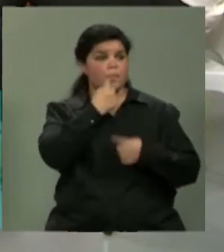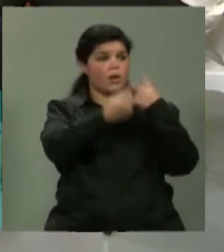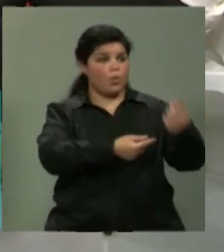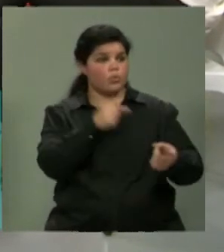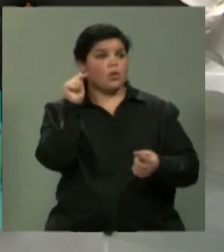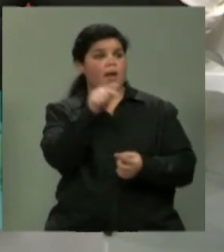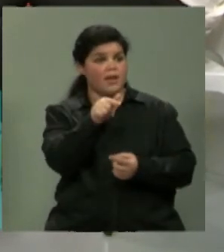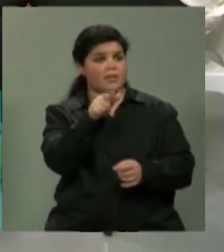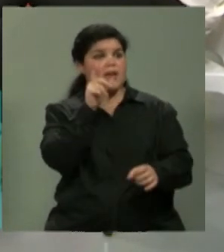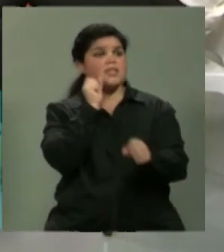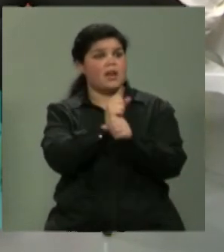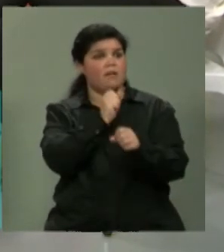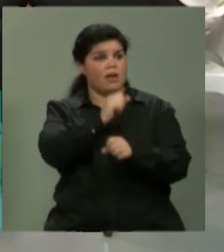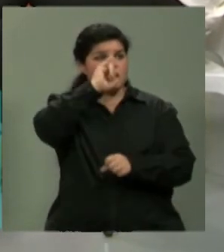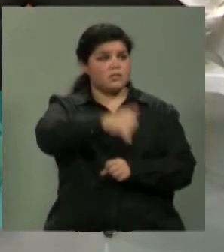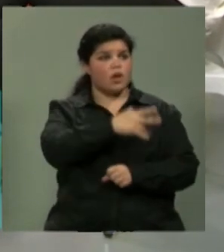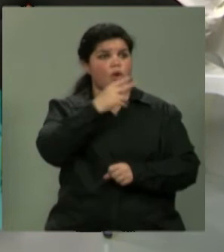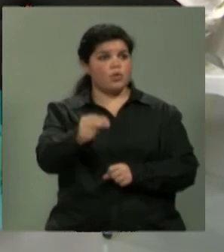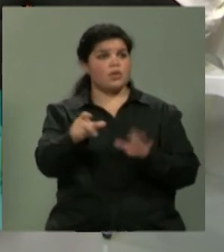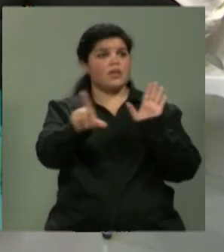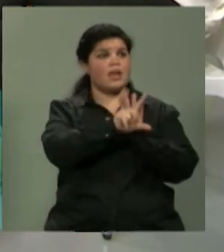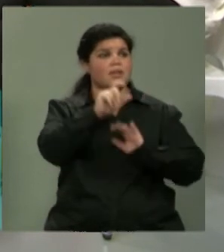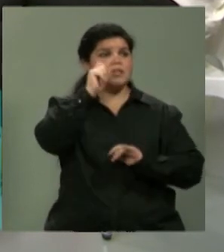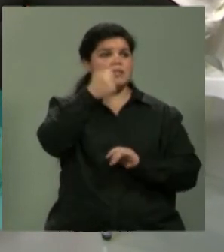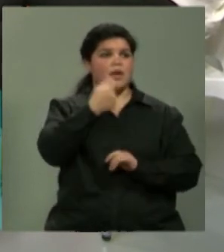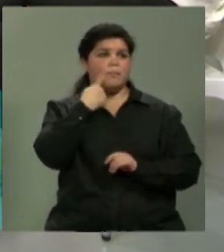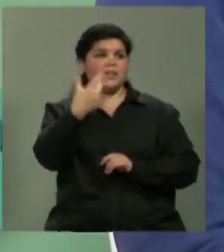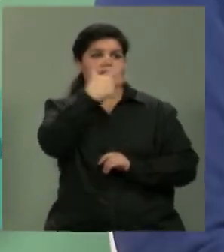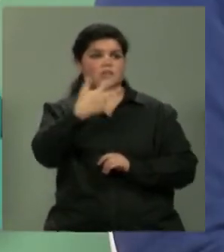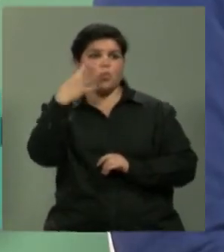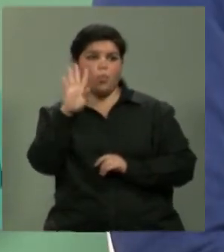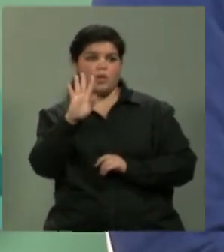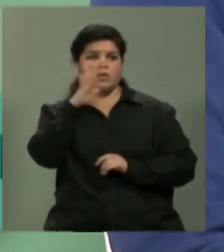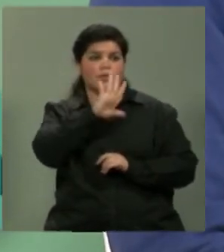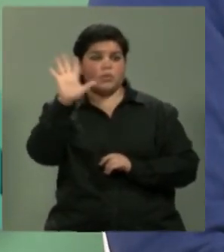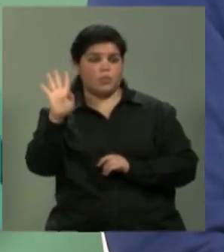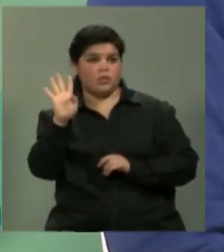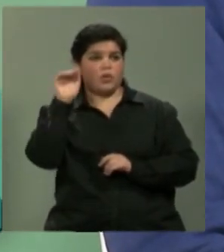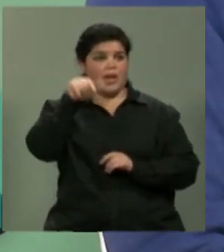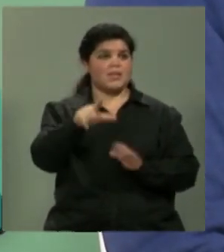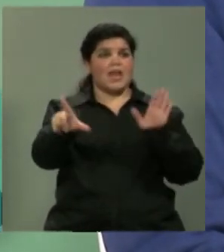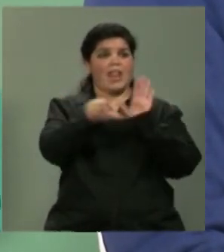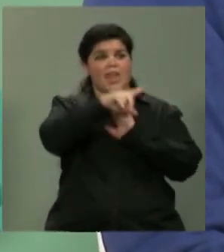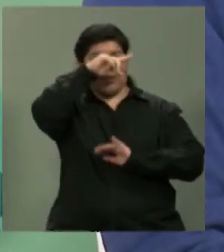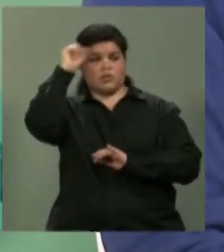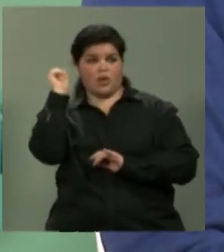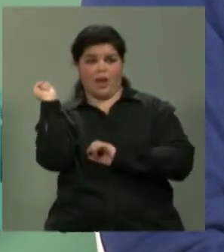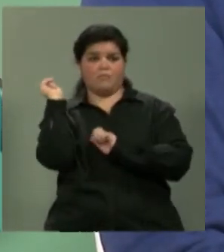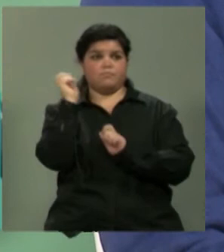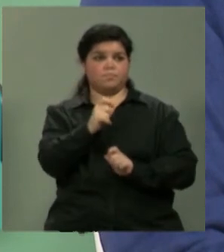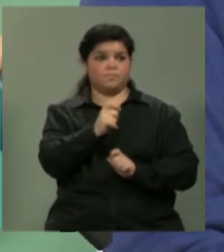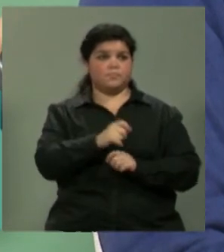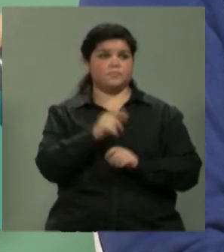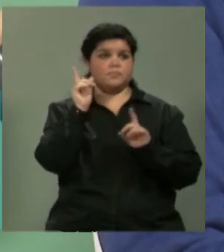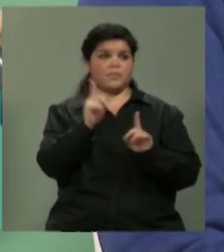en esa ley de modificación de la 6.354, que de hecho es una ley provincial pionera de la ley nacional. Por lo tanto